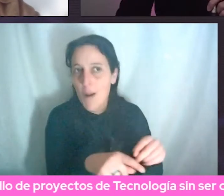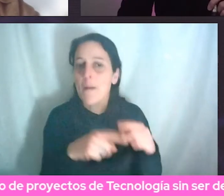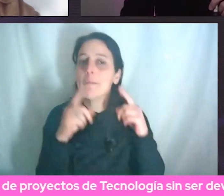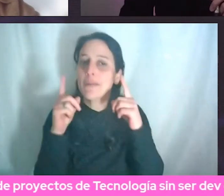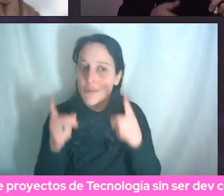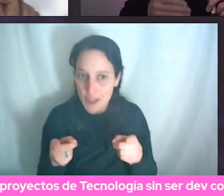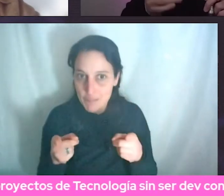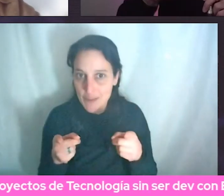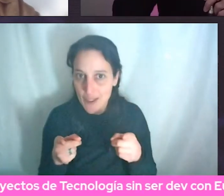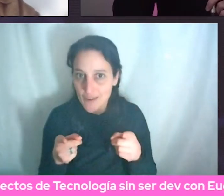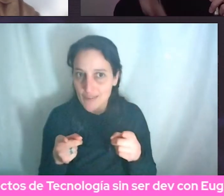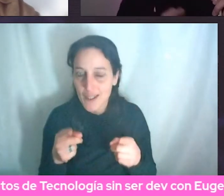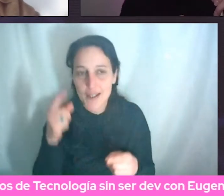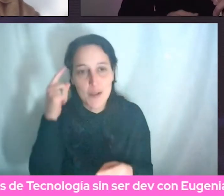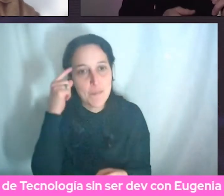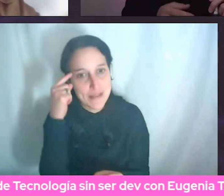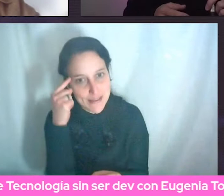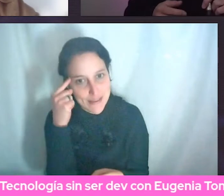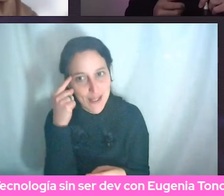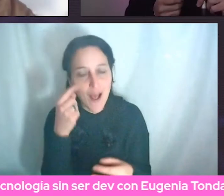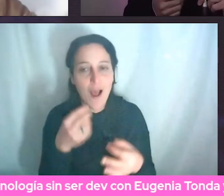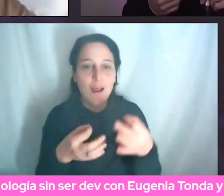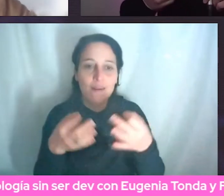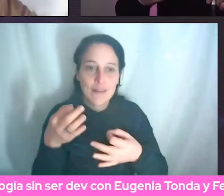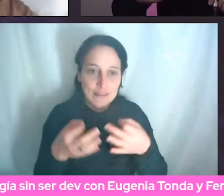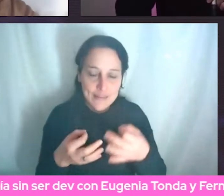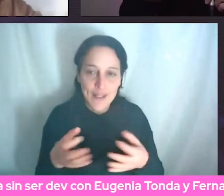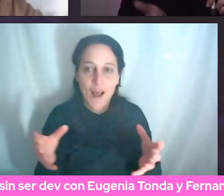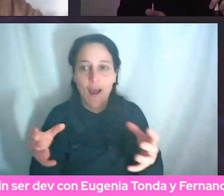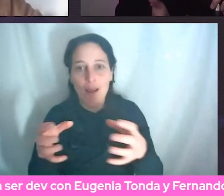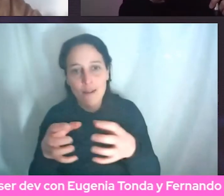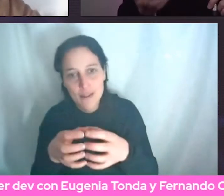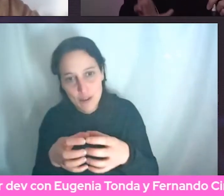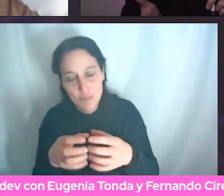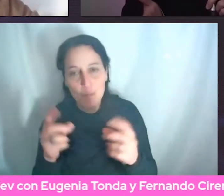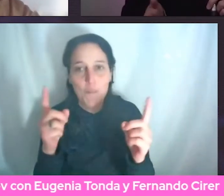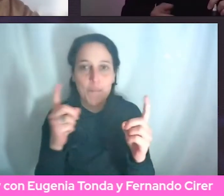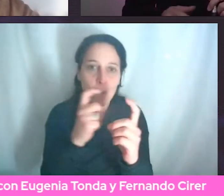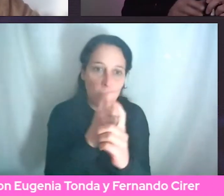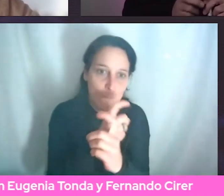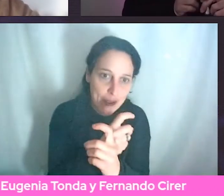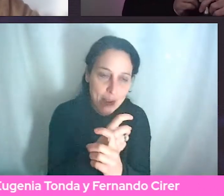riesgos, gestionar al equipo, mantener a ese equipo unido.